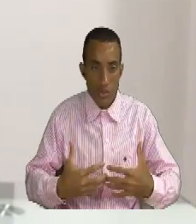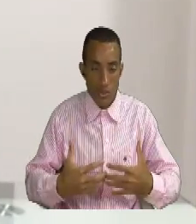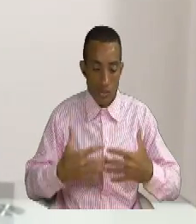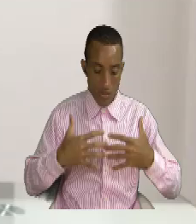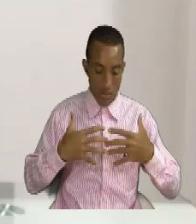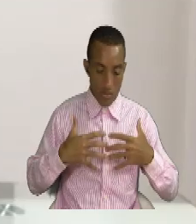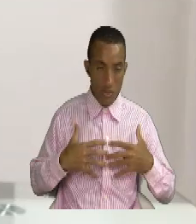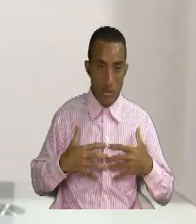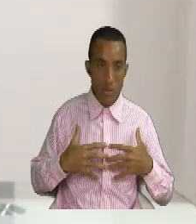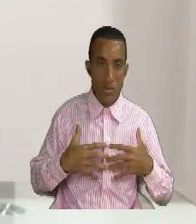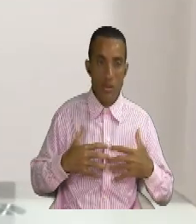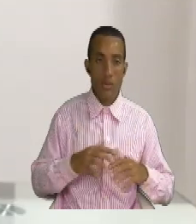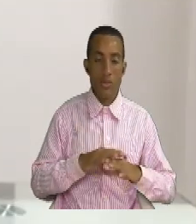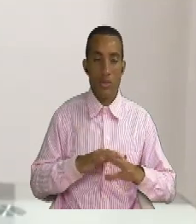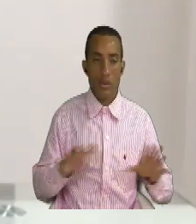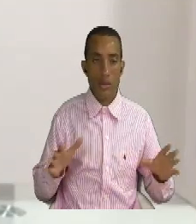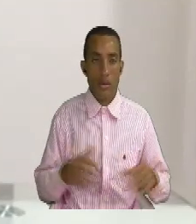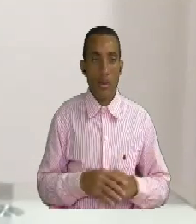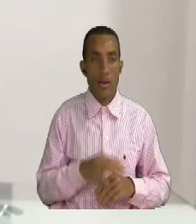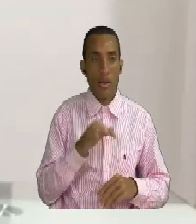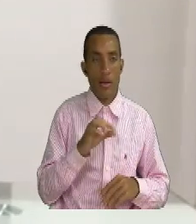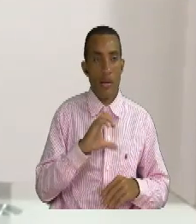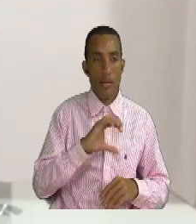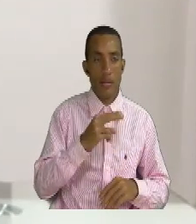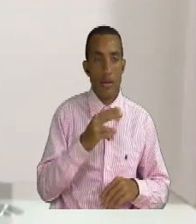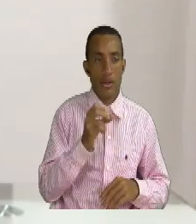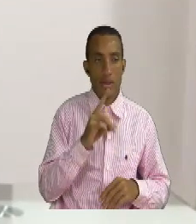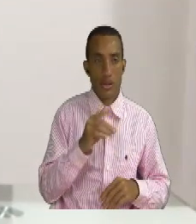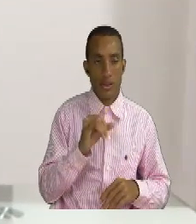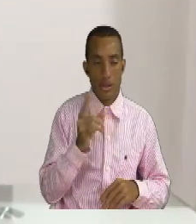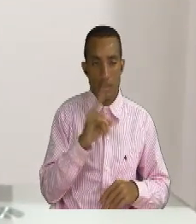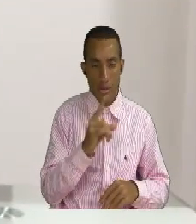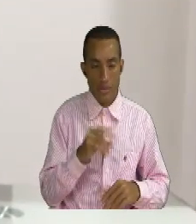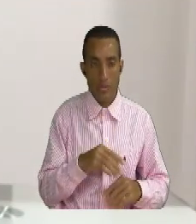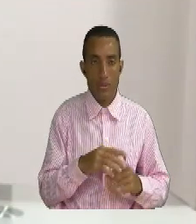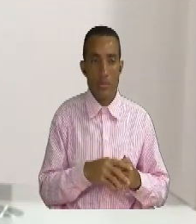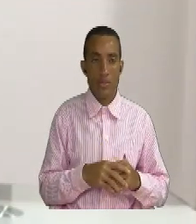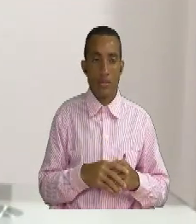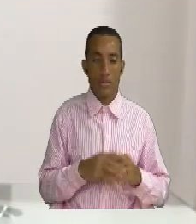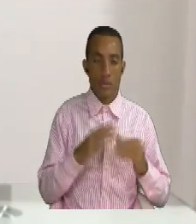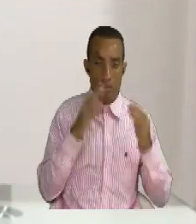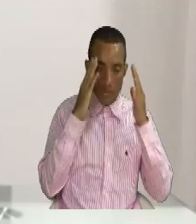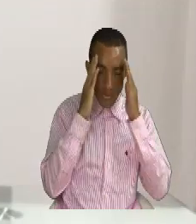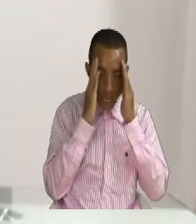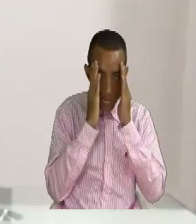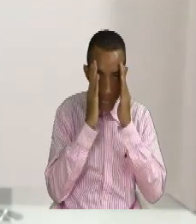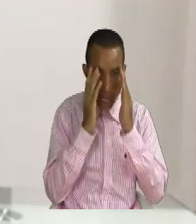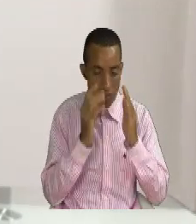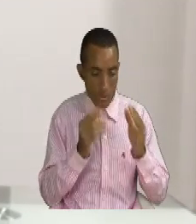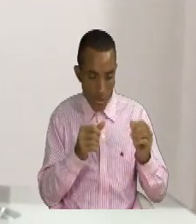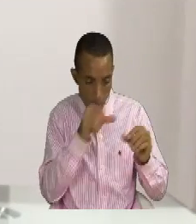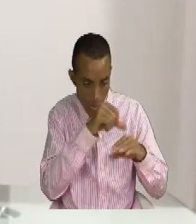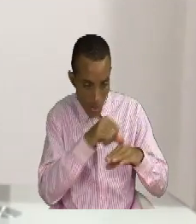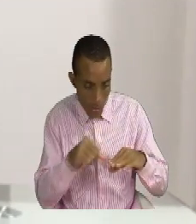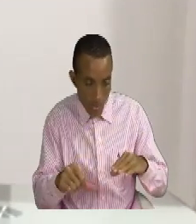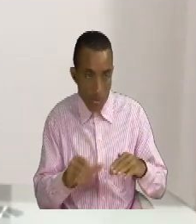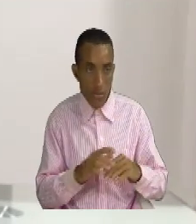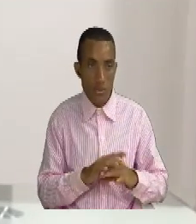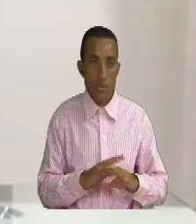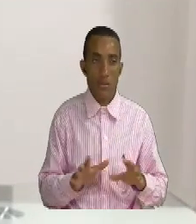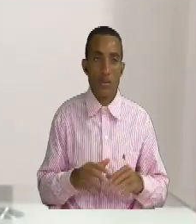reducción, pexia mamaria, abdominoplastia, todo esto llevado de la mano también con un cirujano plástico y